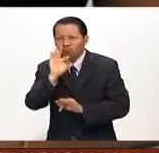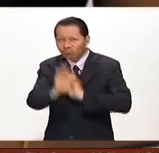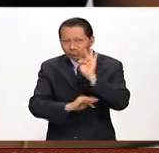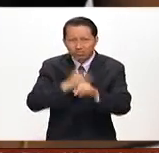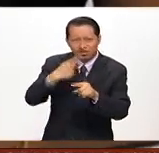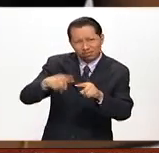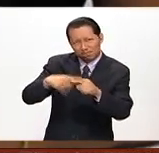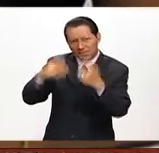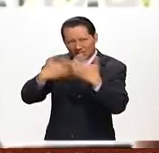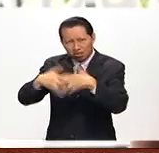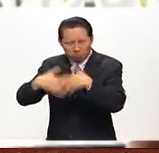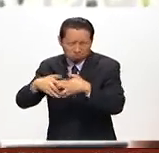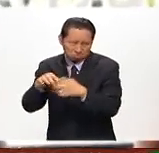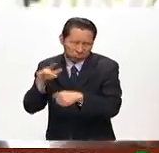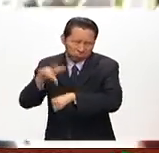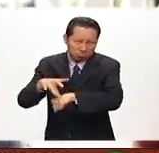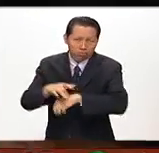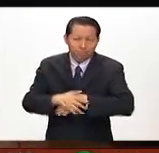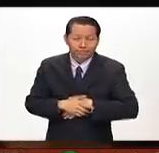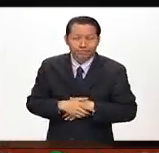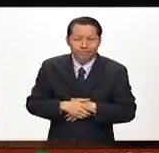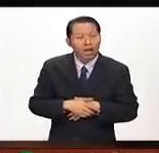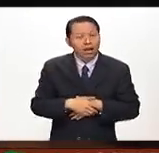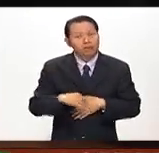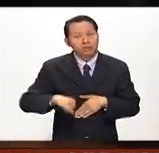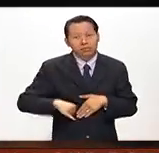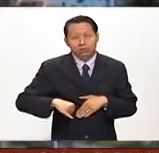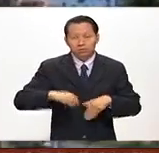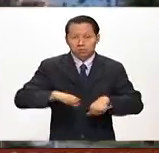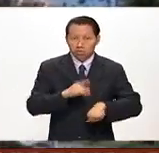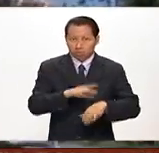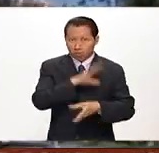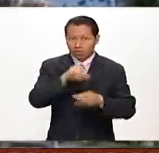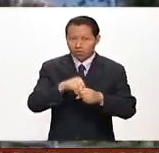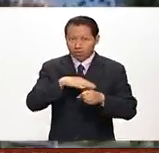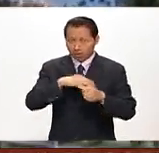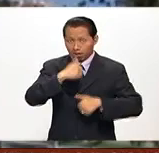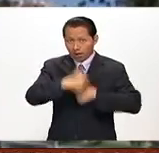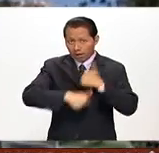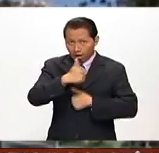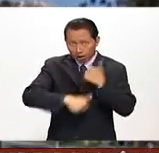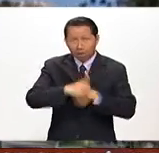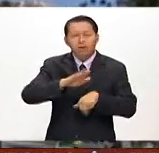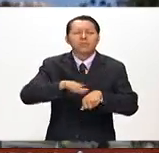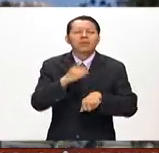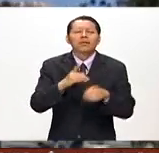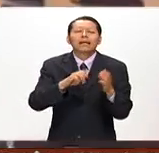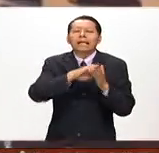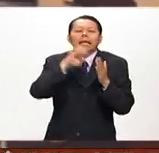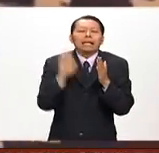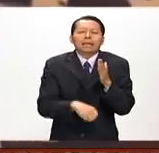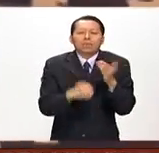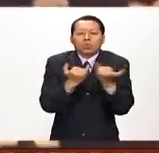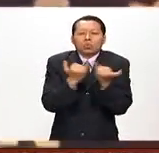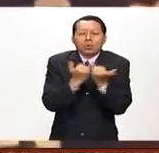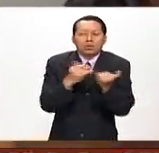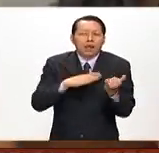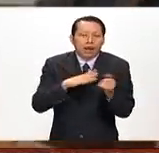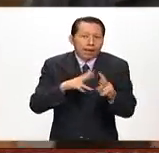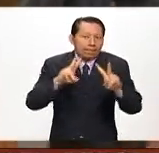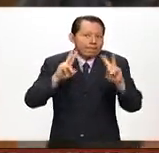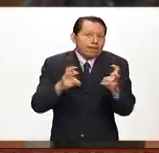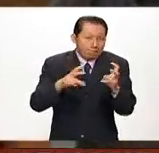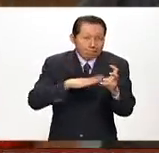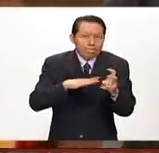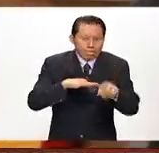interesante lo que comentas por la integración de todos estos conceptos y todas estas carreras, porque, por ejemplo, y hablando de lo que les espera a